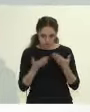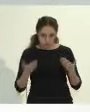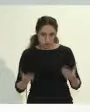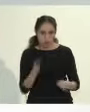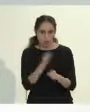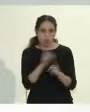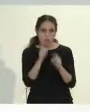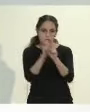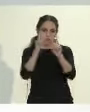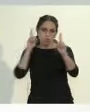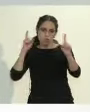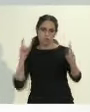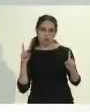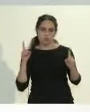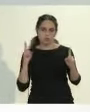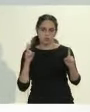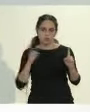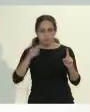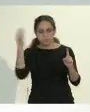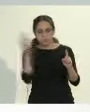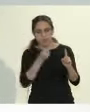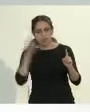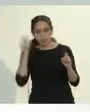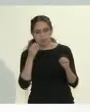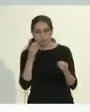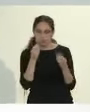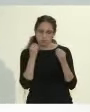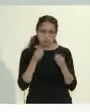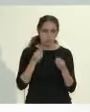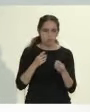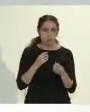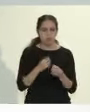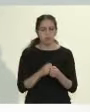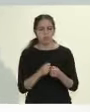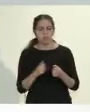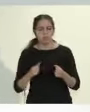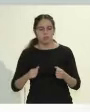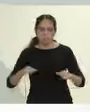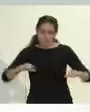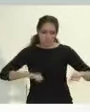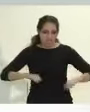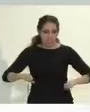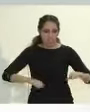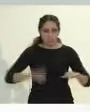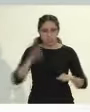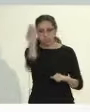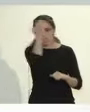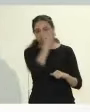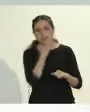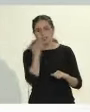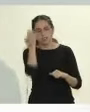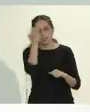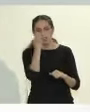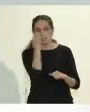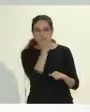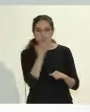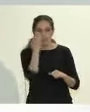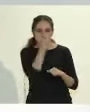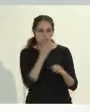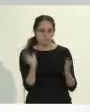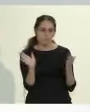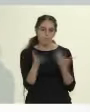implica muchas cosas se han cerrado actividades escolares se han se ha cerrado actividades